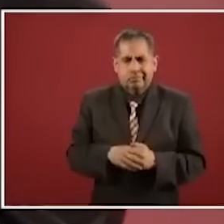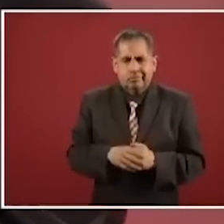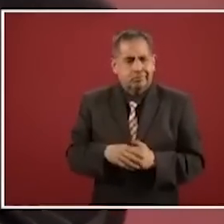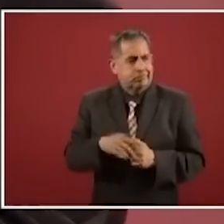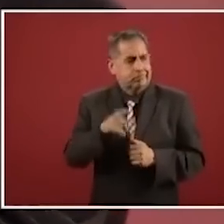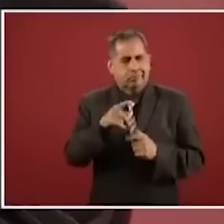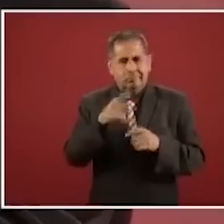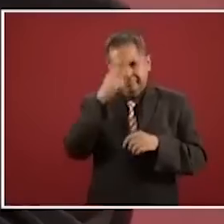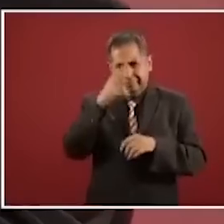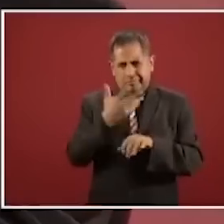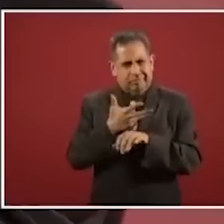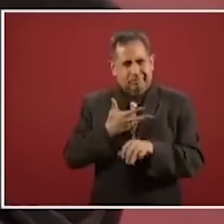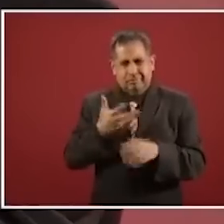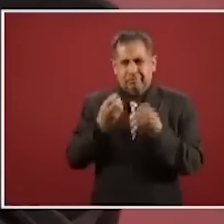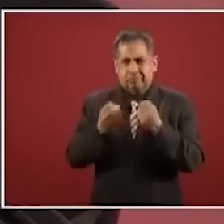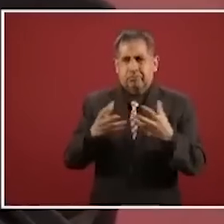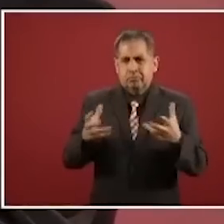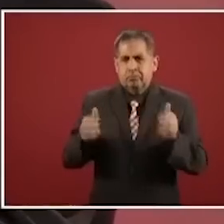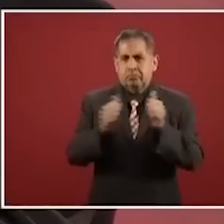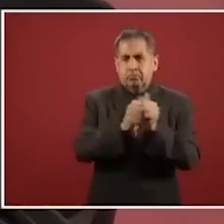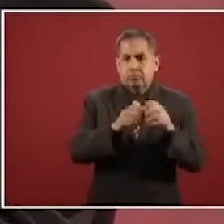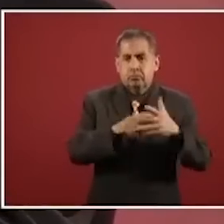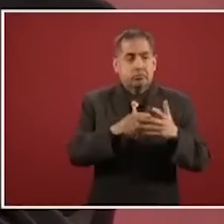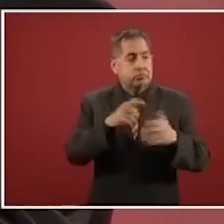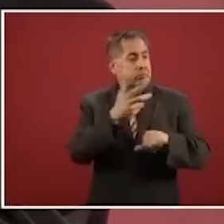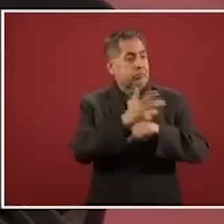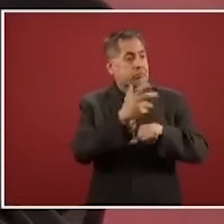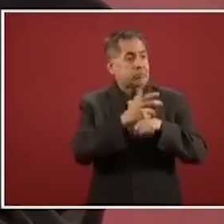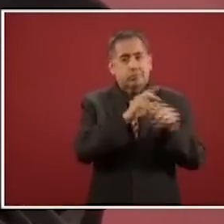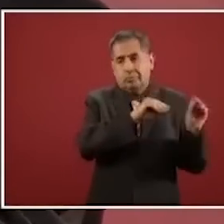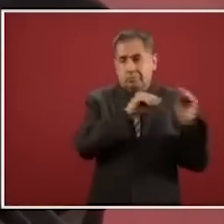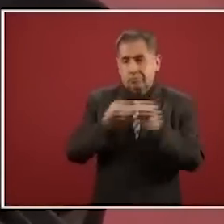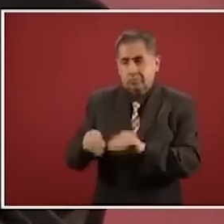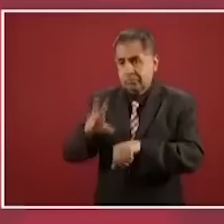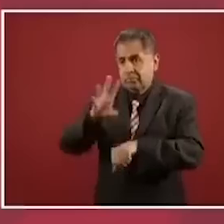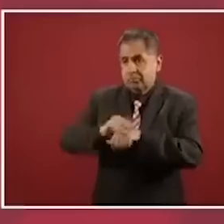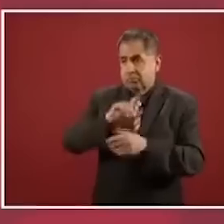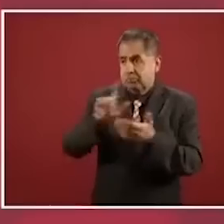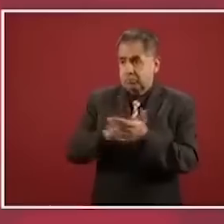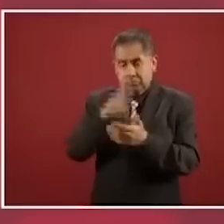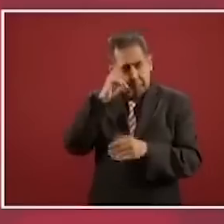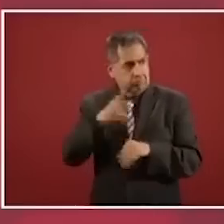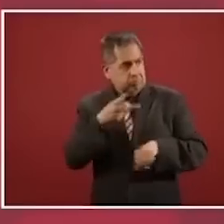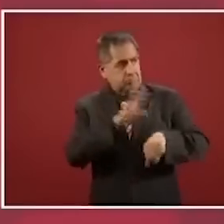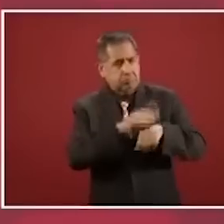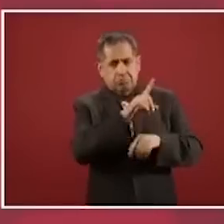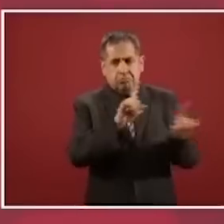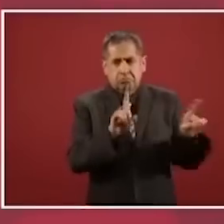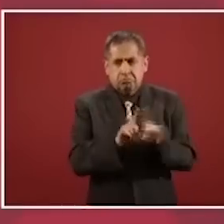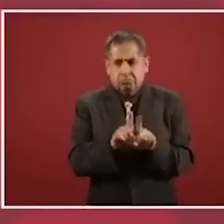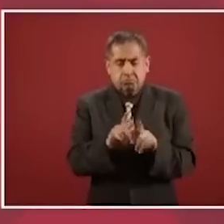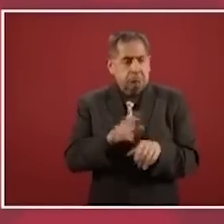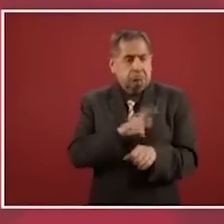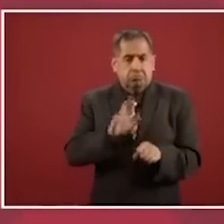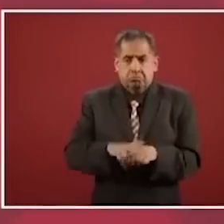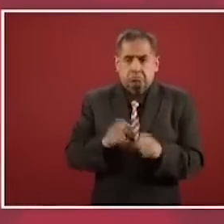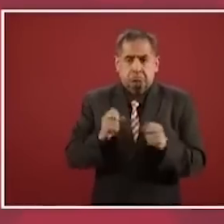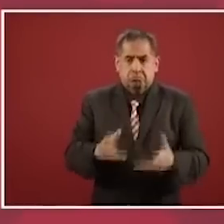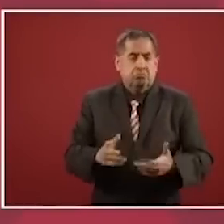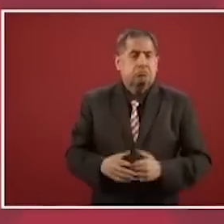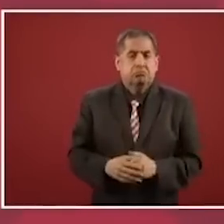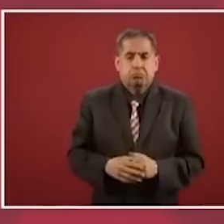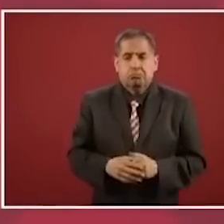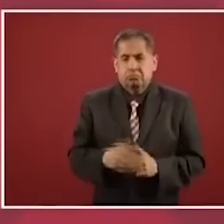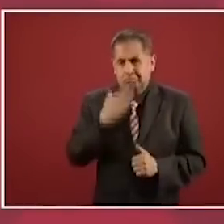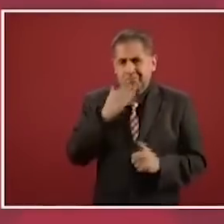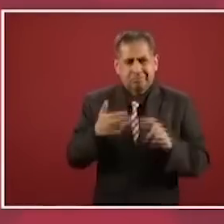agregados en México. Estados Unidos es el país que tiene más agregados en México, autorizados por la ley mexicana. Y es natural, pues hay una